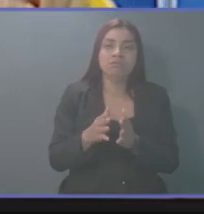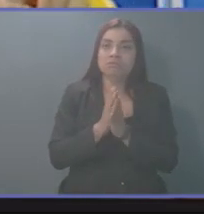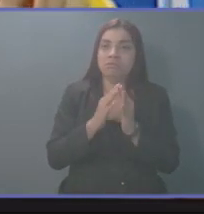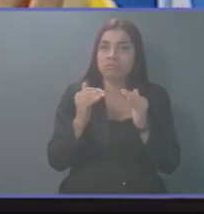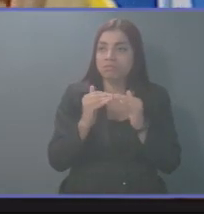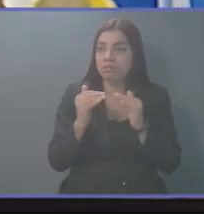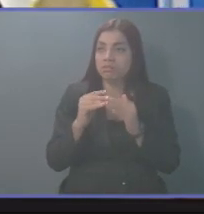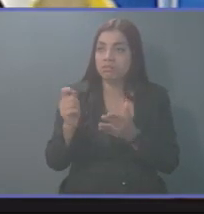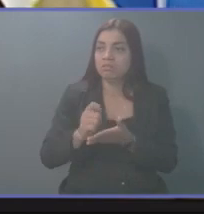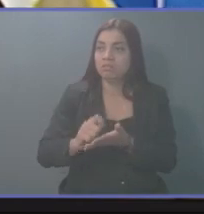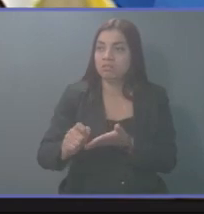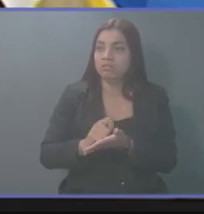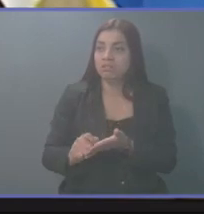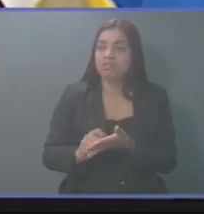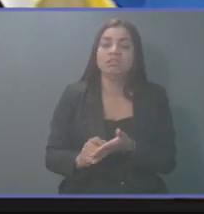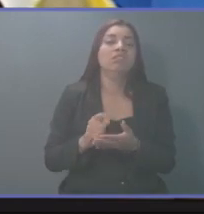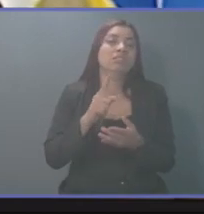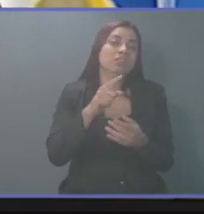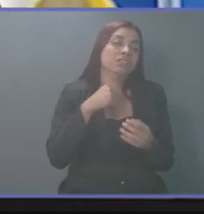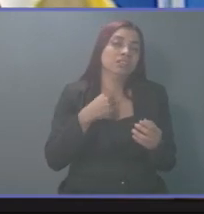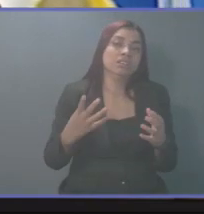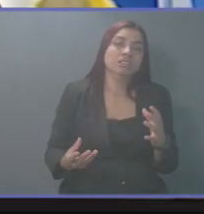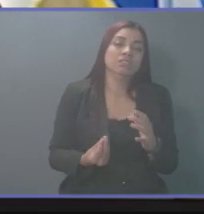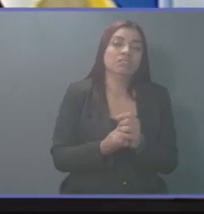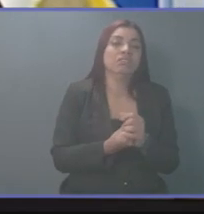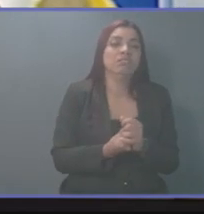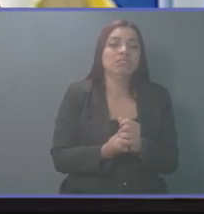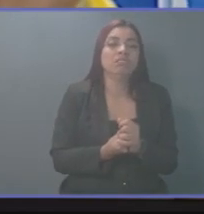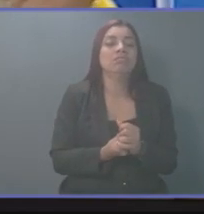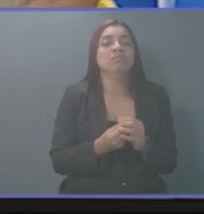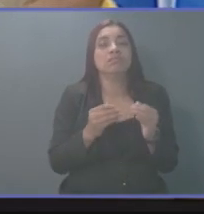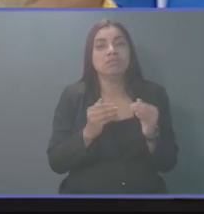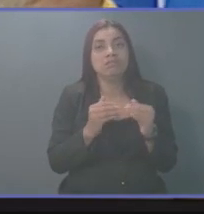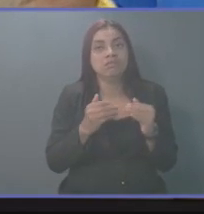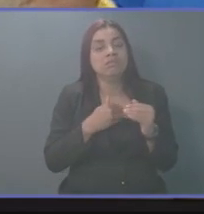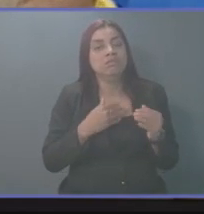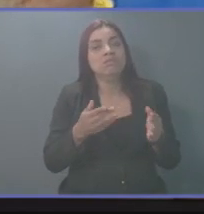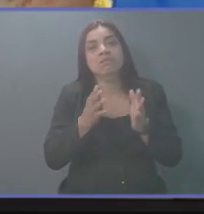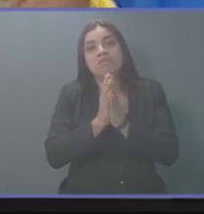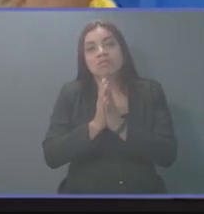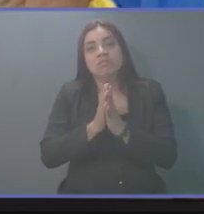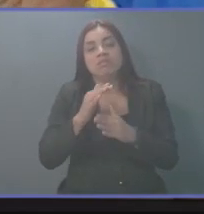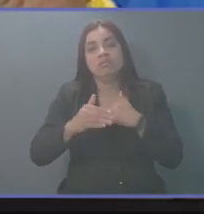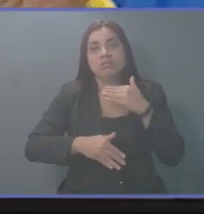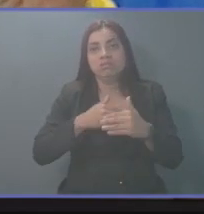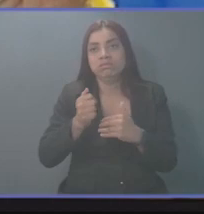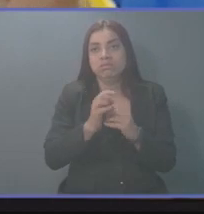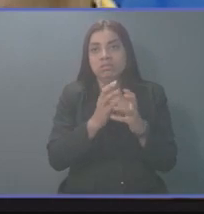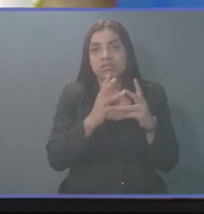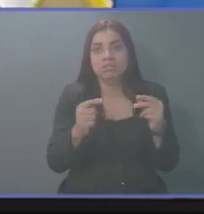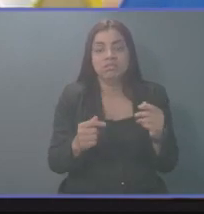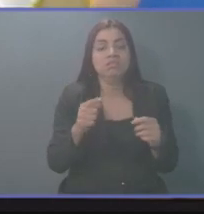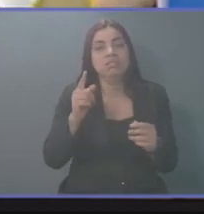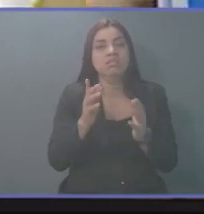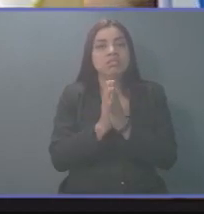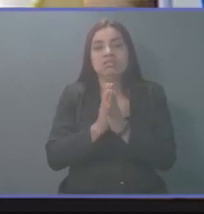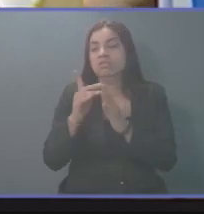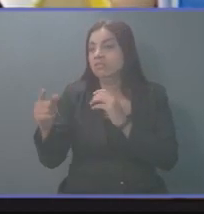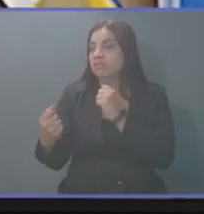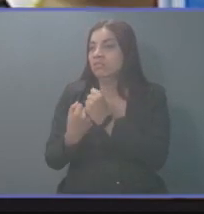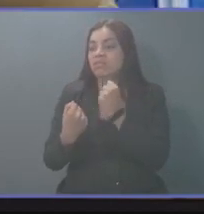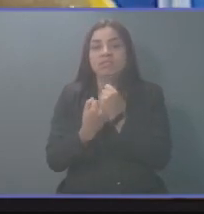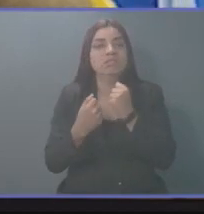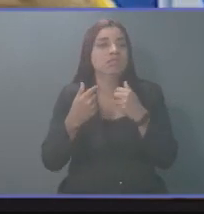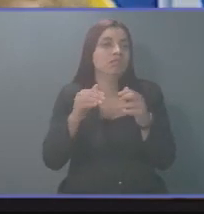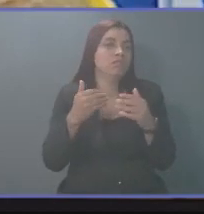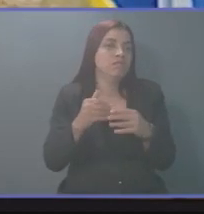escrito. Ese es el ingrediente adicional. Y también estamos pidiendo dispensa de trámites. Les pediría el apoyo de los demás